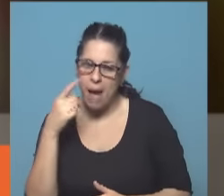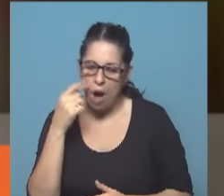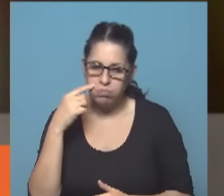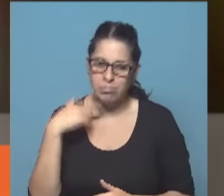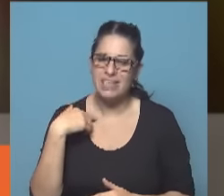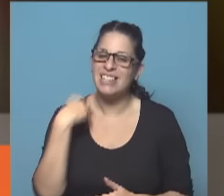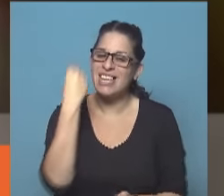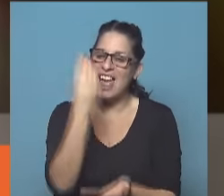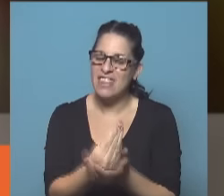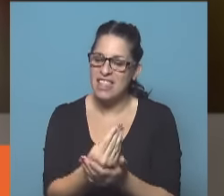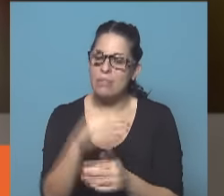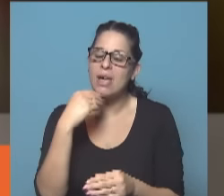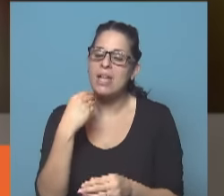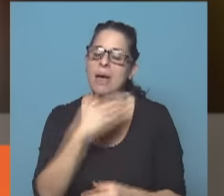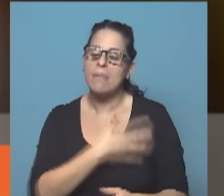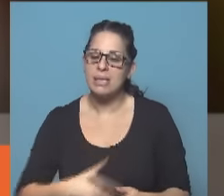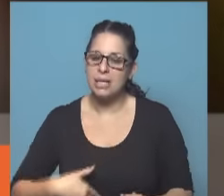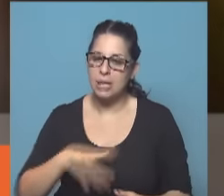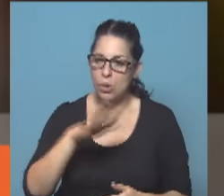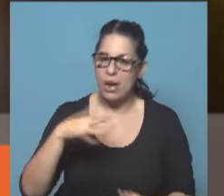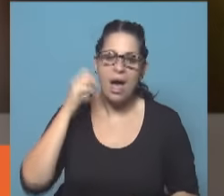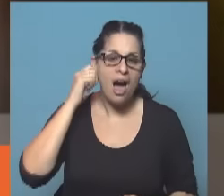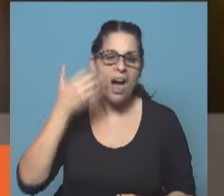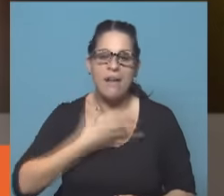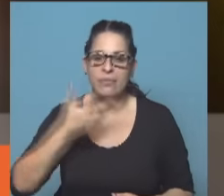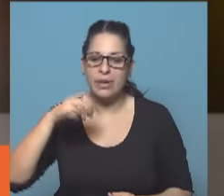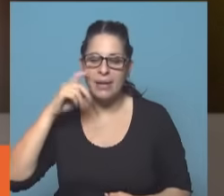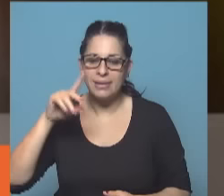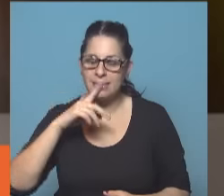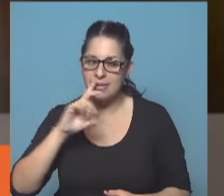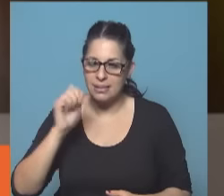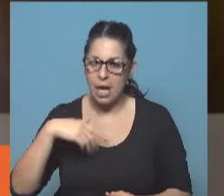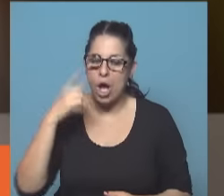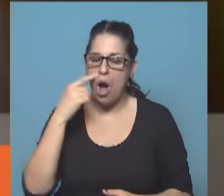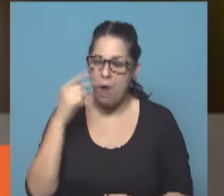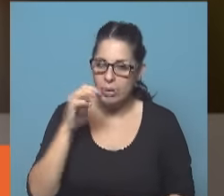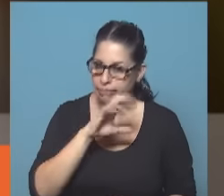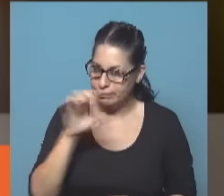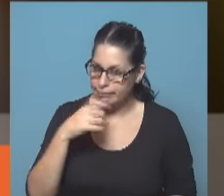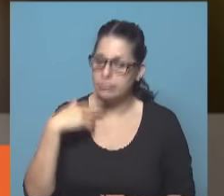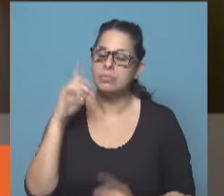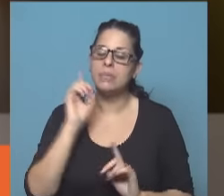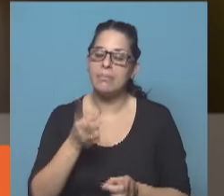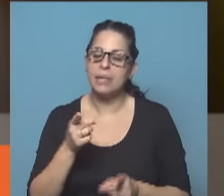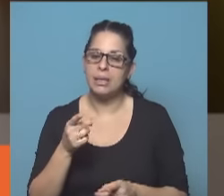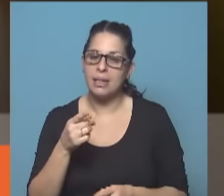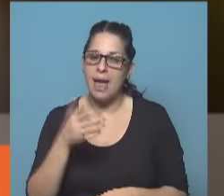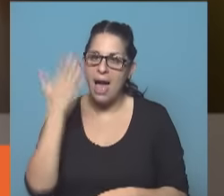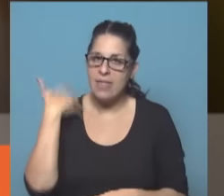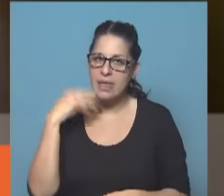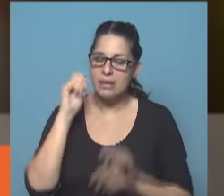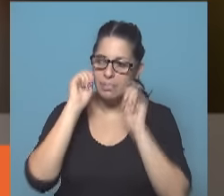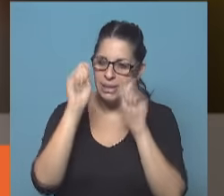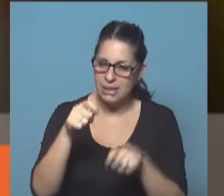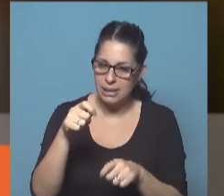candidato a presidente en Afganistán. Se trata de Sedik Maten, quien además, atención, había visitado este